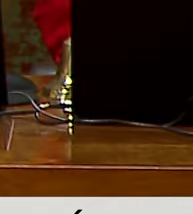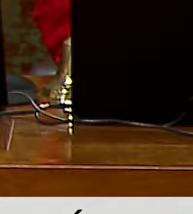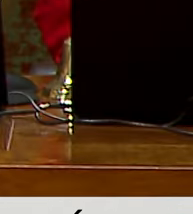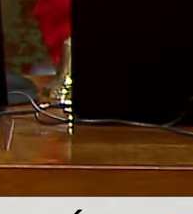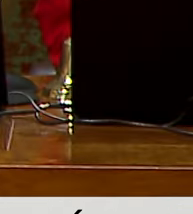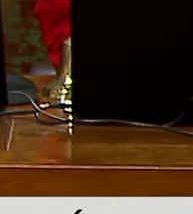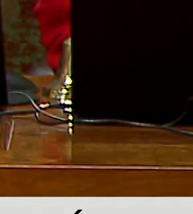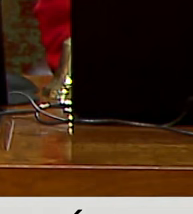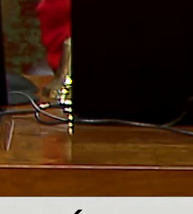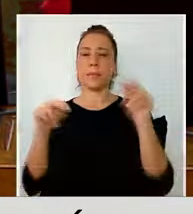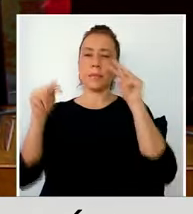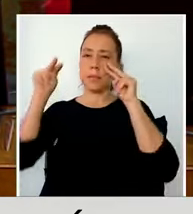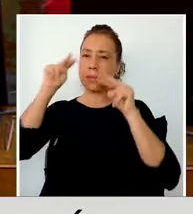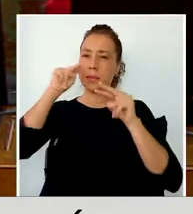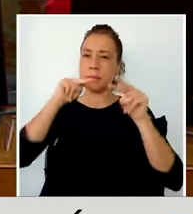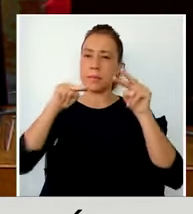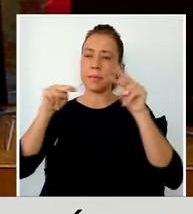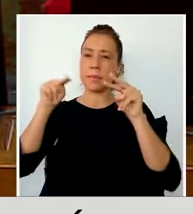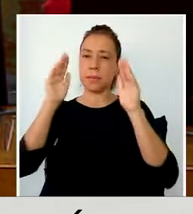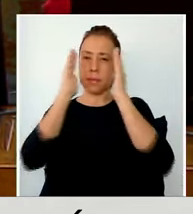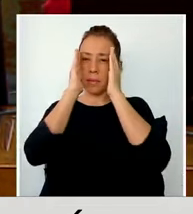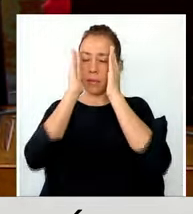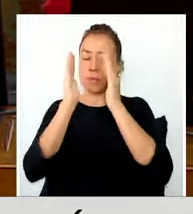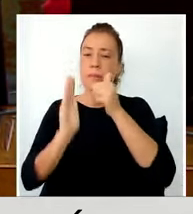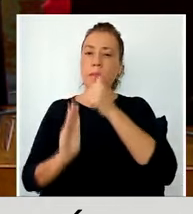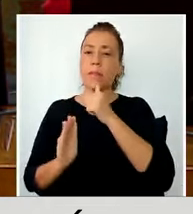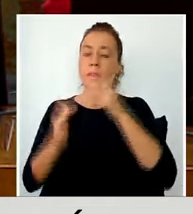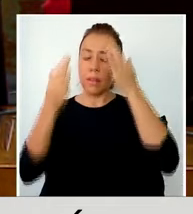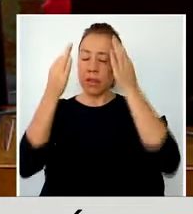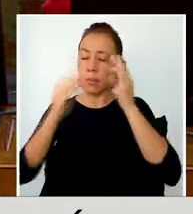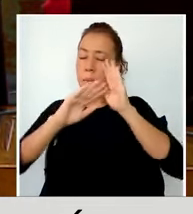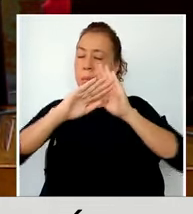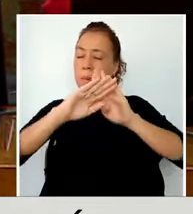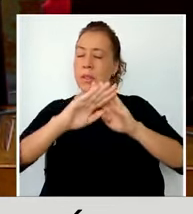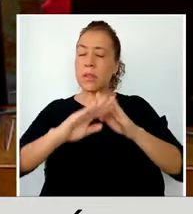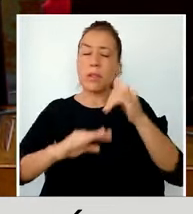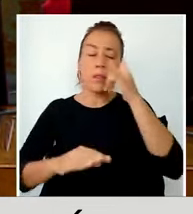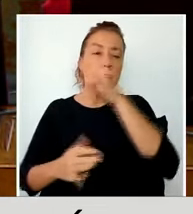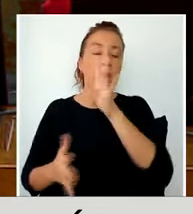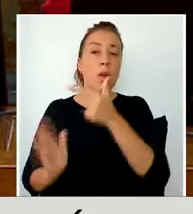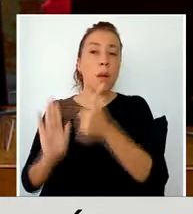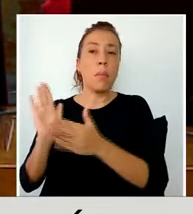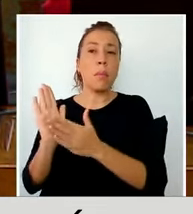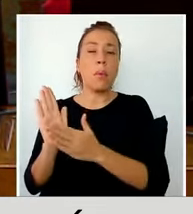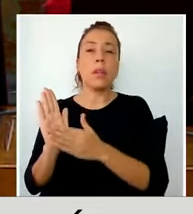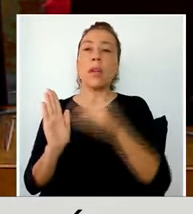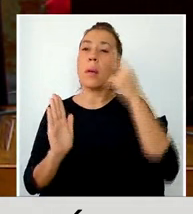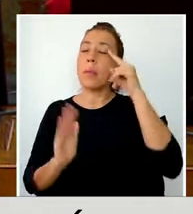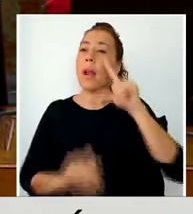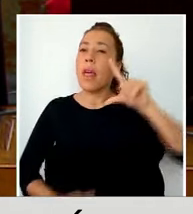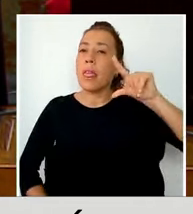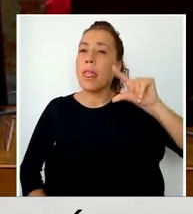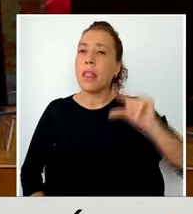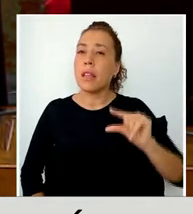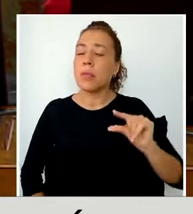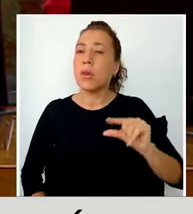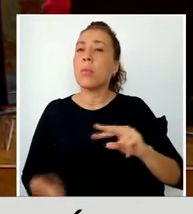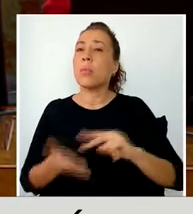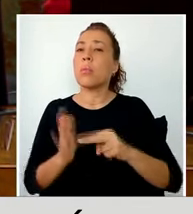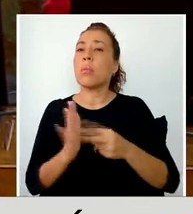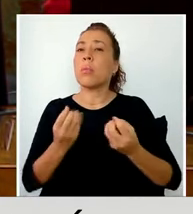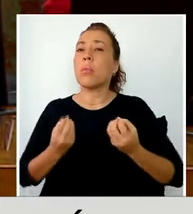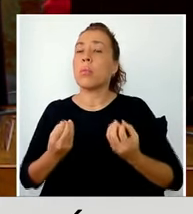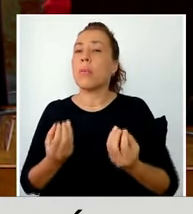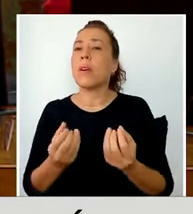con preocupación la falta de medidas preventivas y la ausencia de políticas destinadas a mitigar los efectos causados por los sistemas